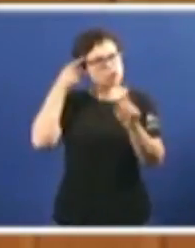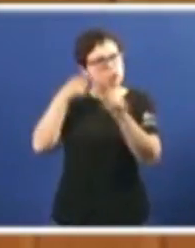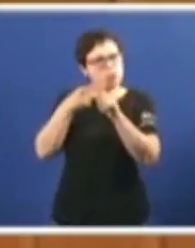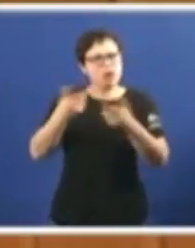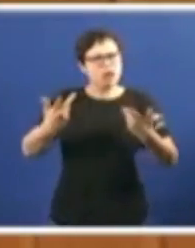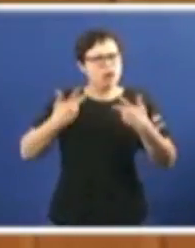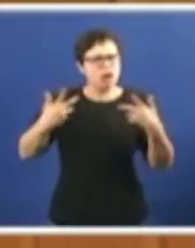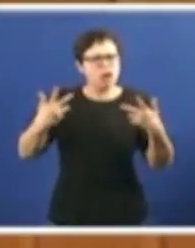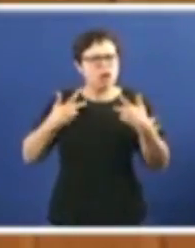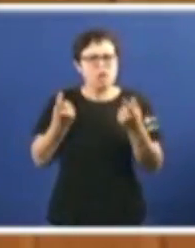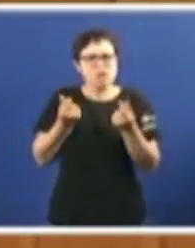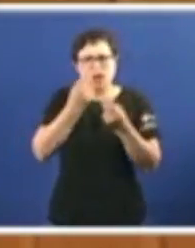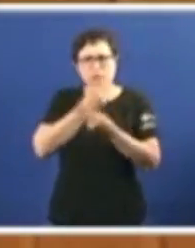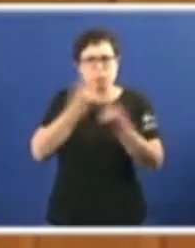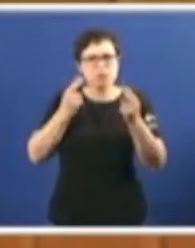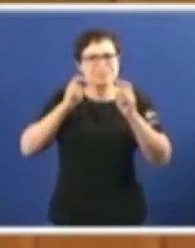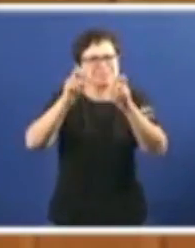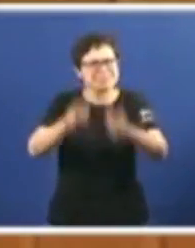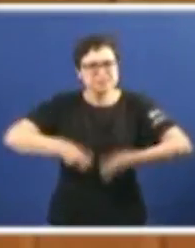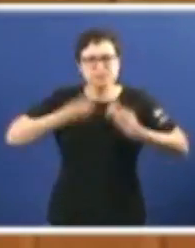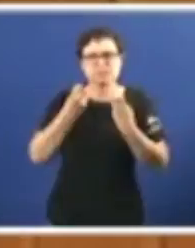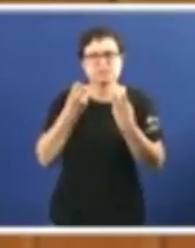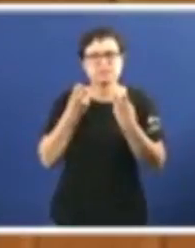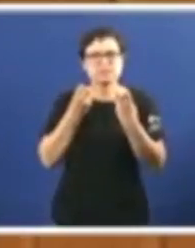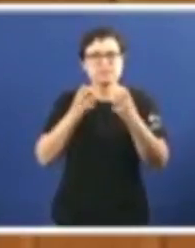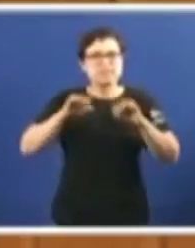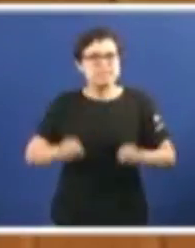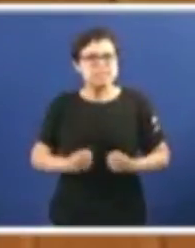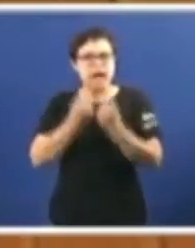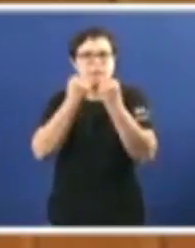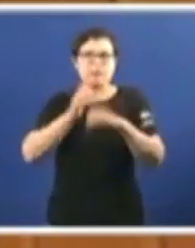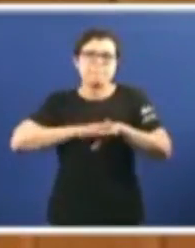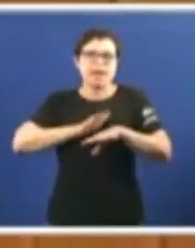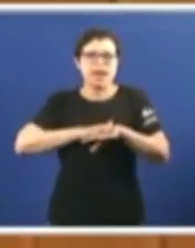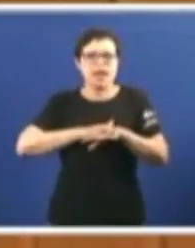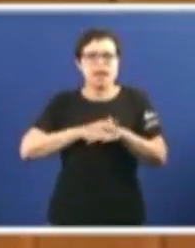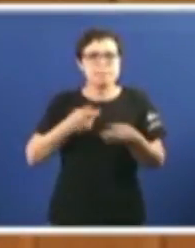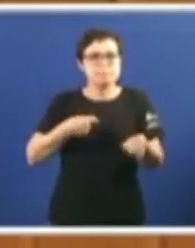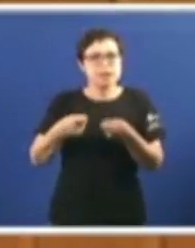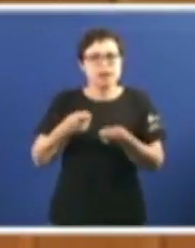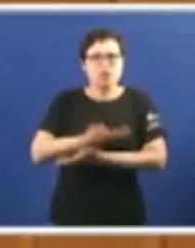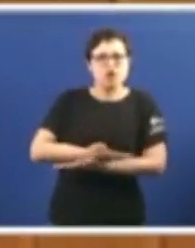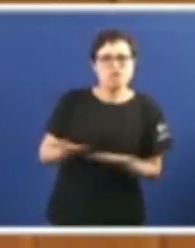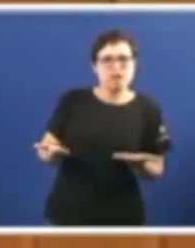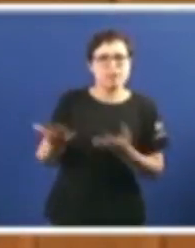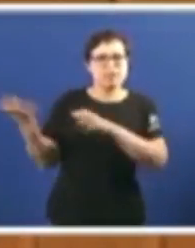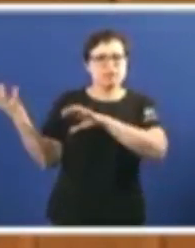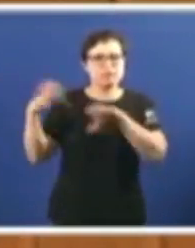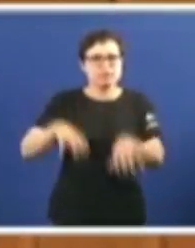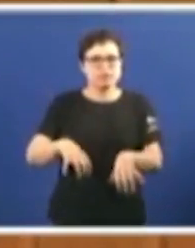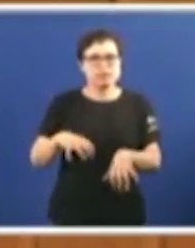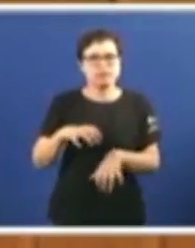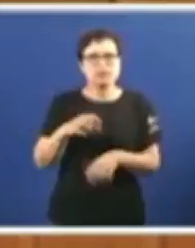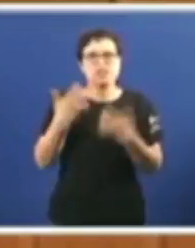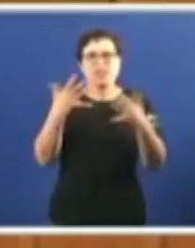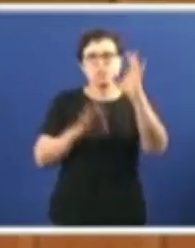sufrido nas finanzas públicas e co obxectivo de restablecer a confianza supostamente dos mercados, cumprindo o obxectivo 3% do